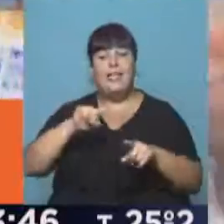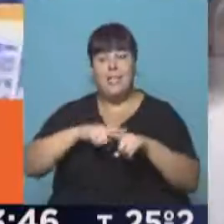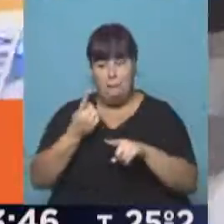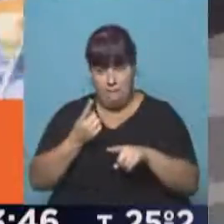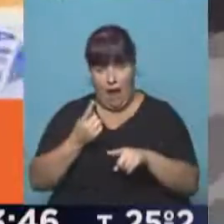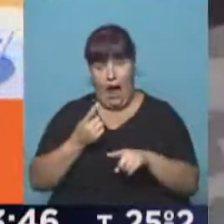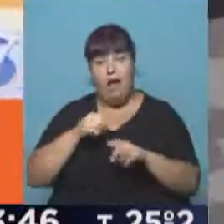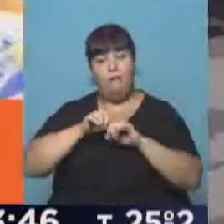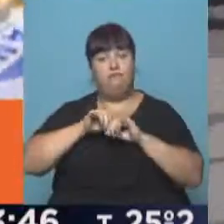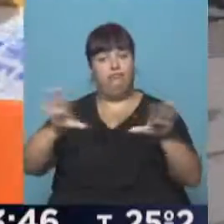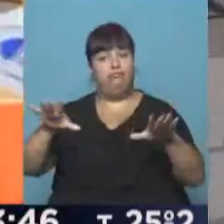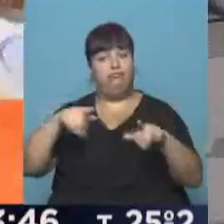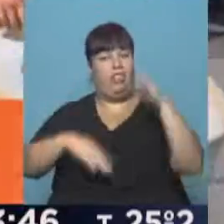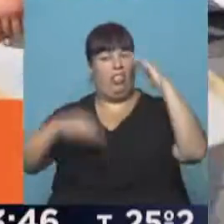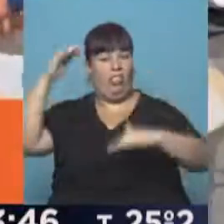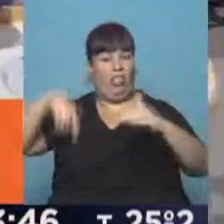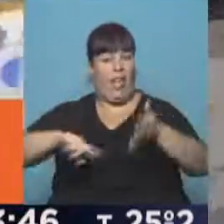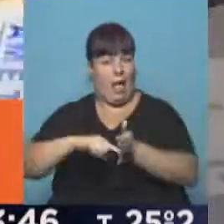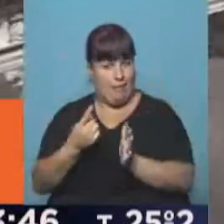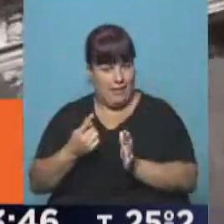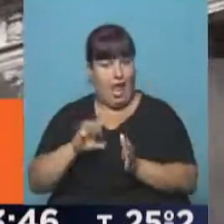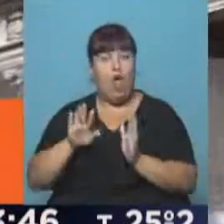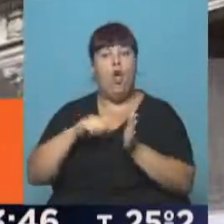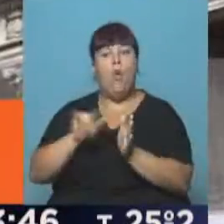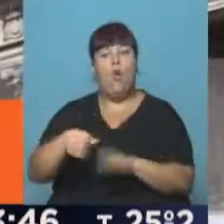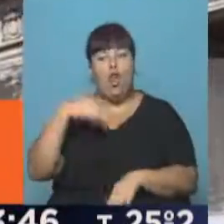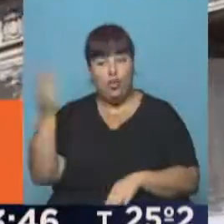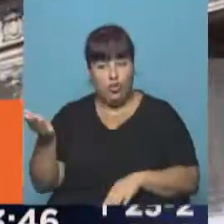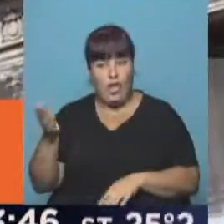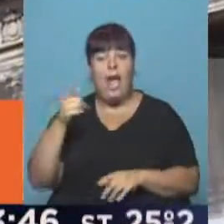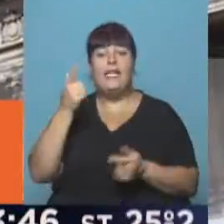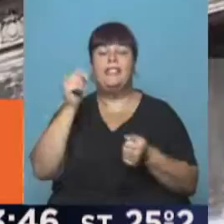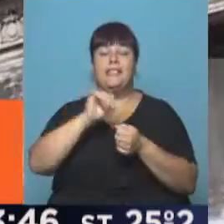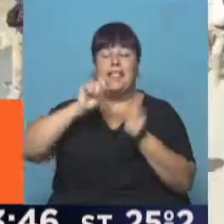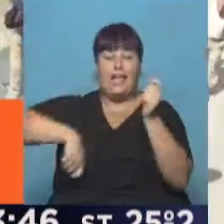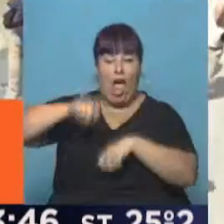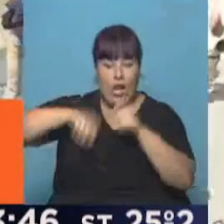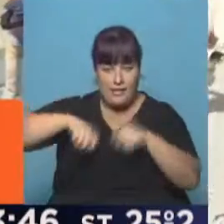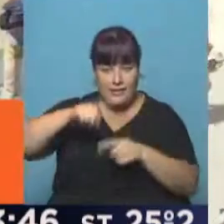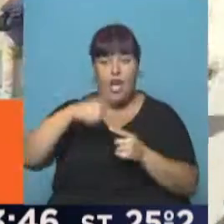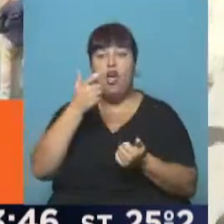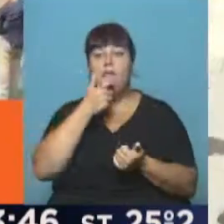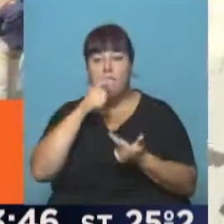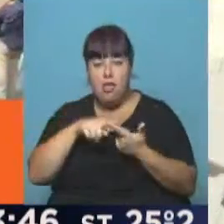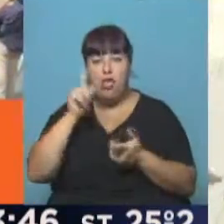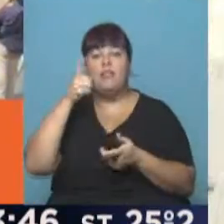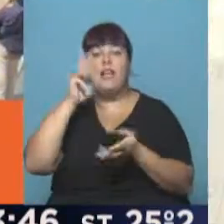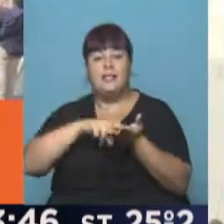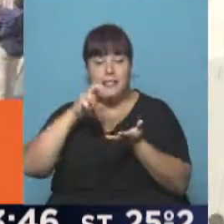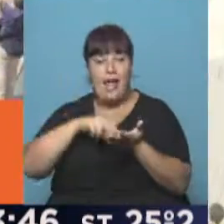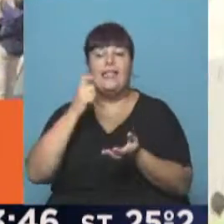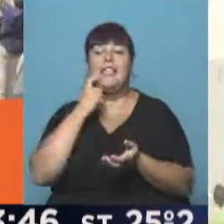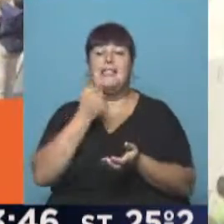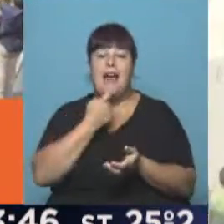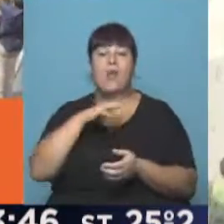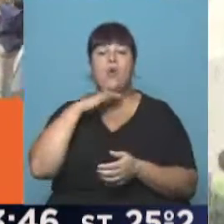tiene repercusión dispar en la ciudad la provincia de buenos aires santiago del estero mendoza salta san luis